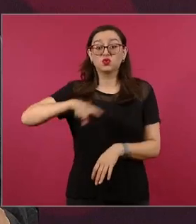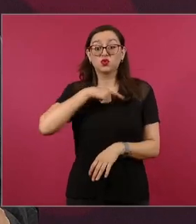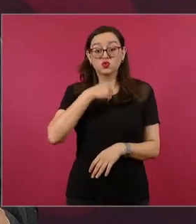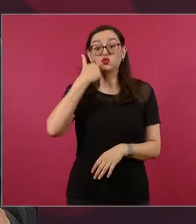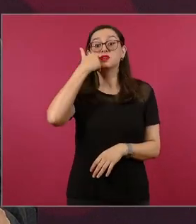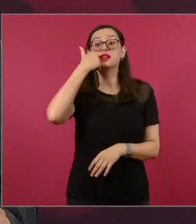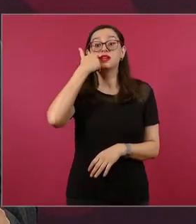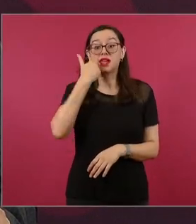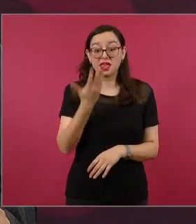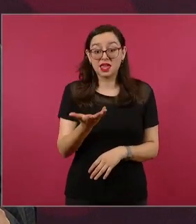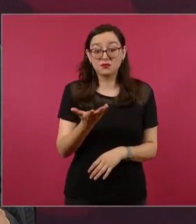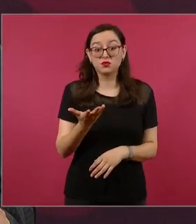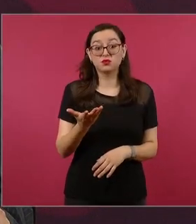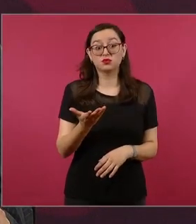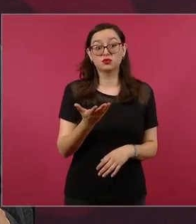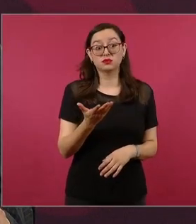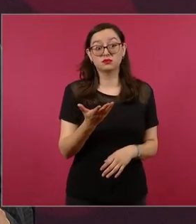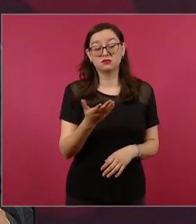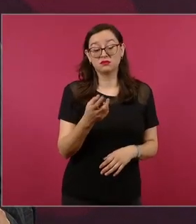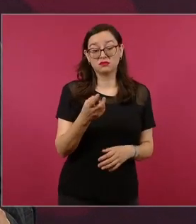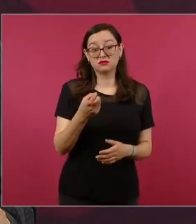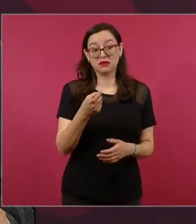buscar que se reformaran